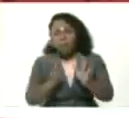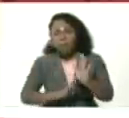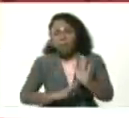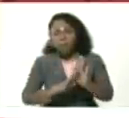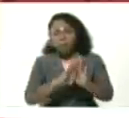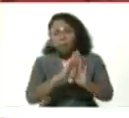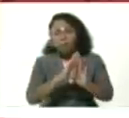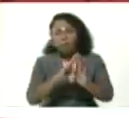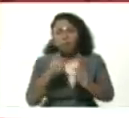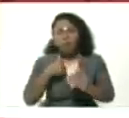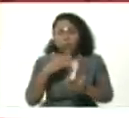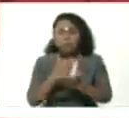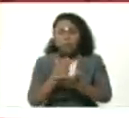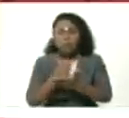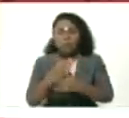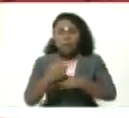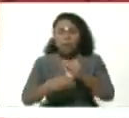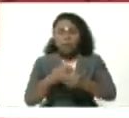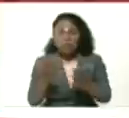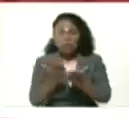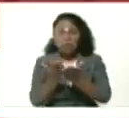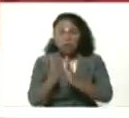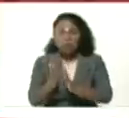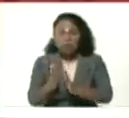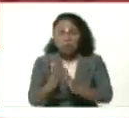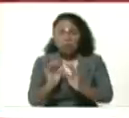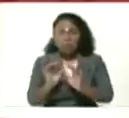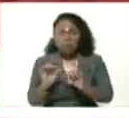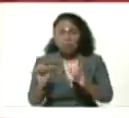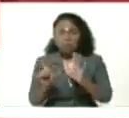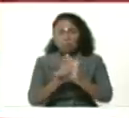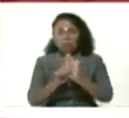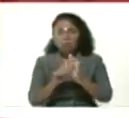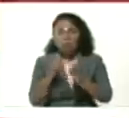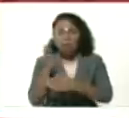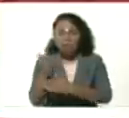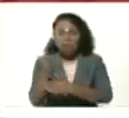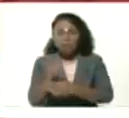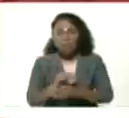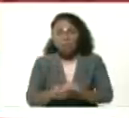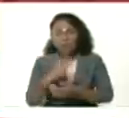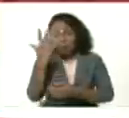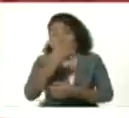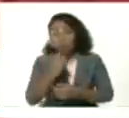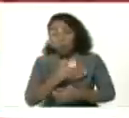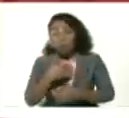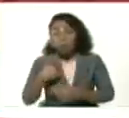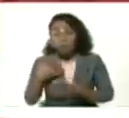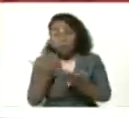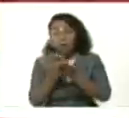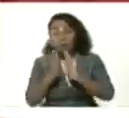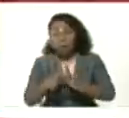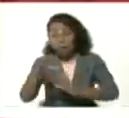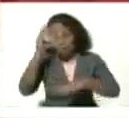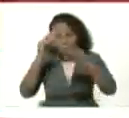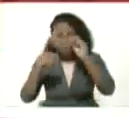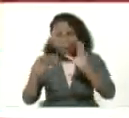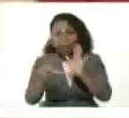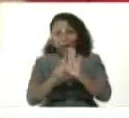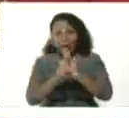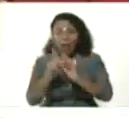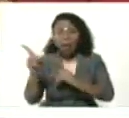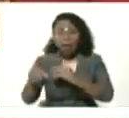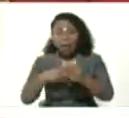dicho que si un político quiere una escuela, es en los órganos legislativos. Si la juventud quisiera una escuela, es en los órganos legislativos. Por ahí